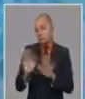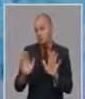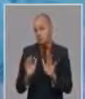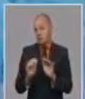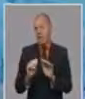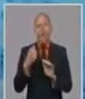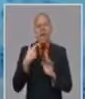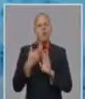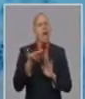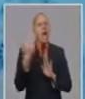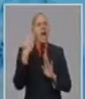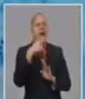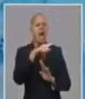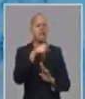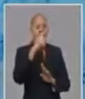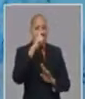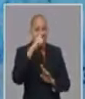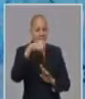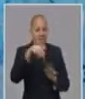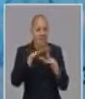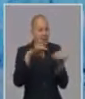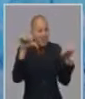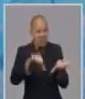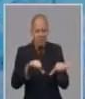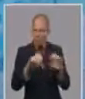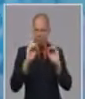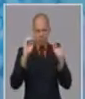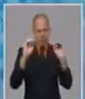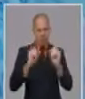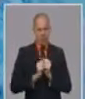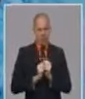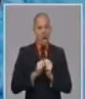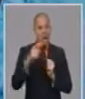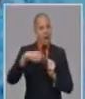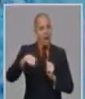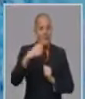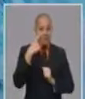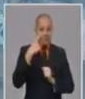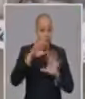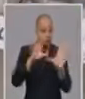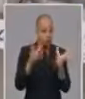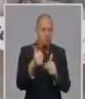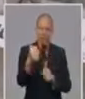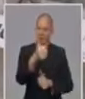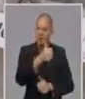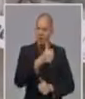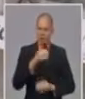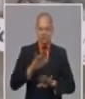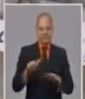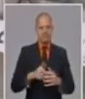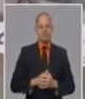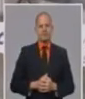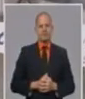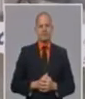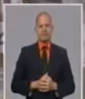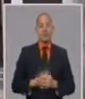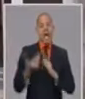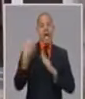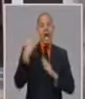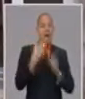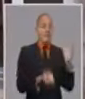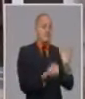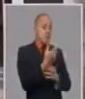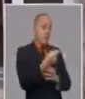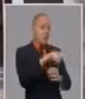Pacientes críticos nunca hemos tenido y por suerte en nuestro centro la evolución ha sido satisfactoria. Desde el inicio de la pandemia, la institución